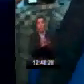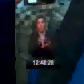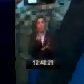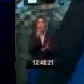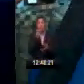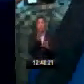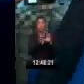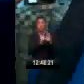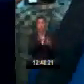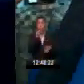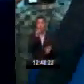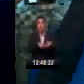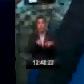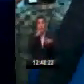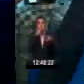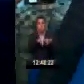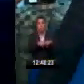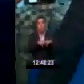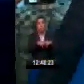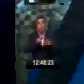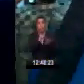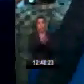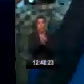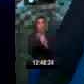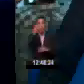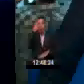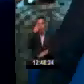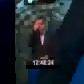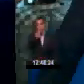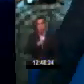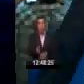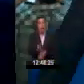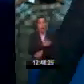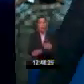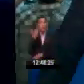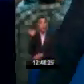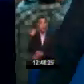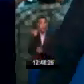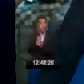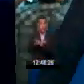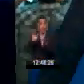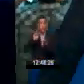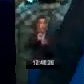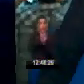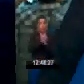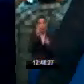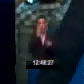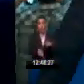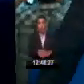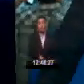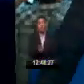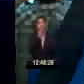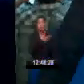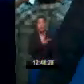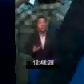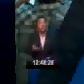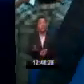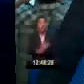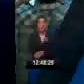el actual Consejo no puede revisar las decisiones adoptadas por el organismo transitorio que fue presidido por el doctor